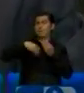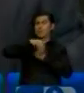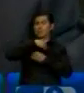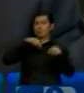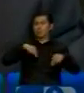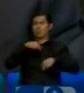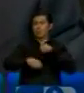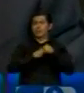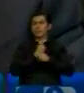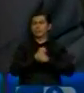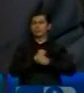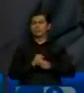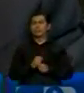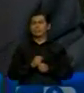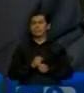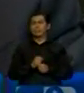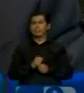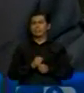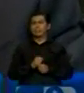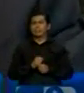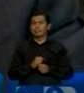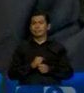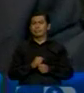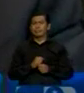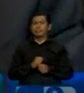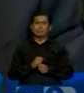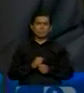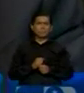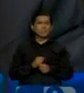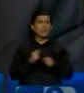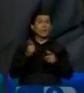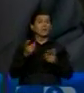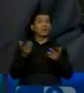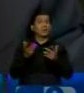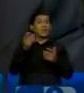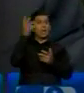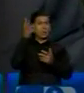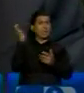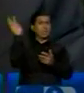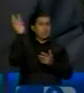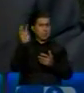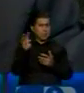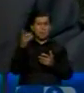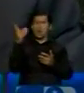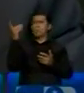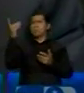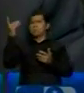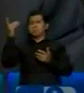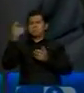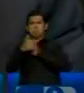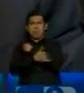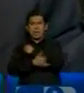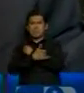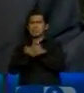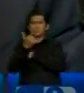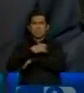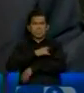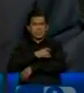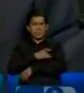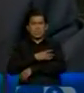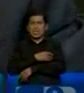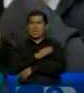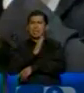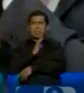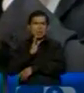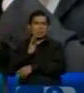año, siendo seguido por una inversión de Inglaterra, de Nueva Zelanda, de Chile, Bélgica